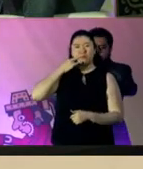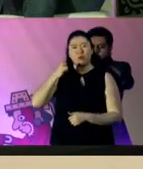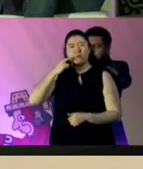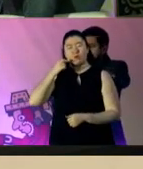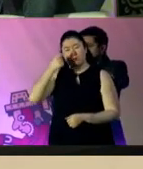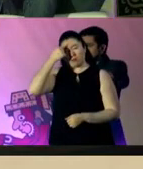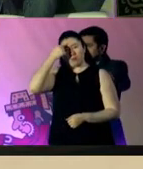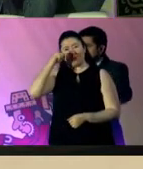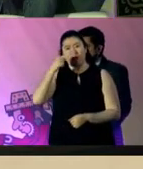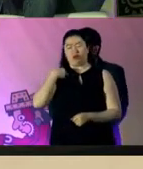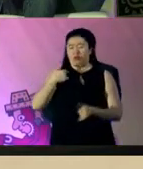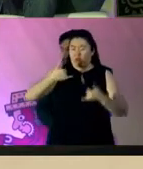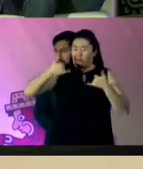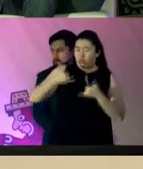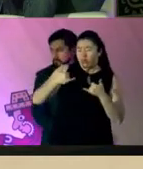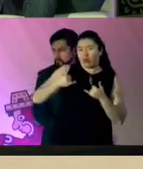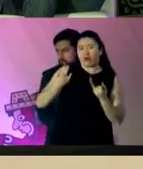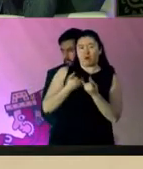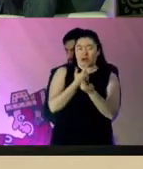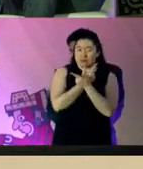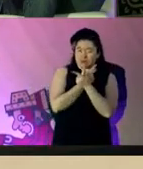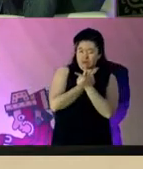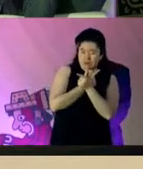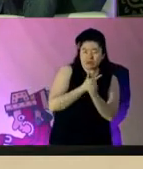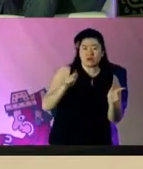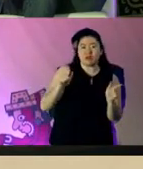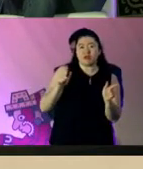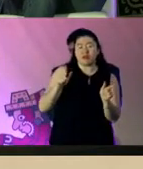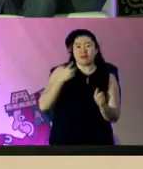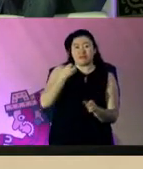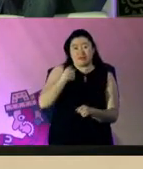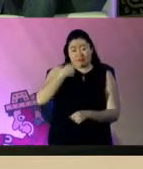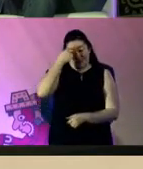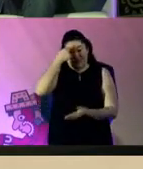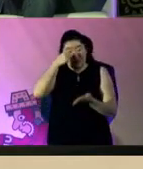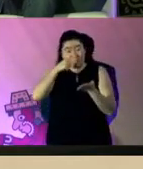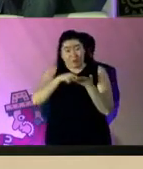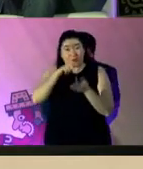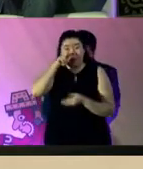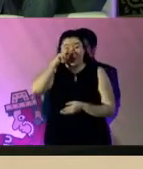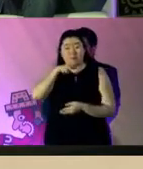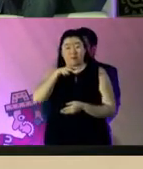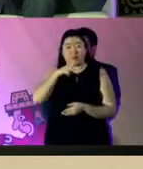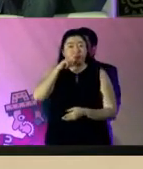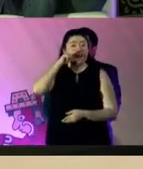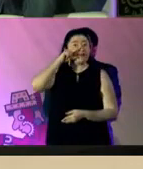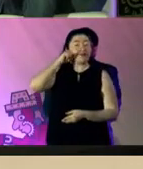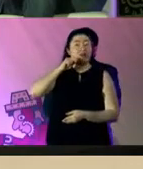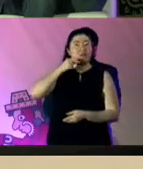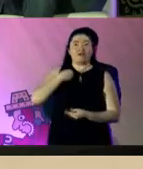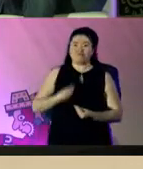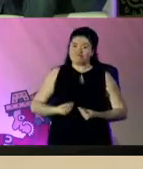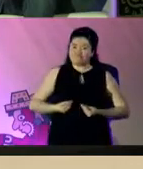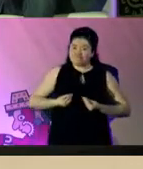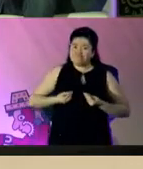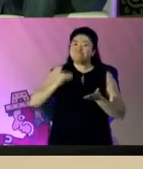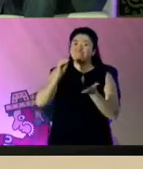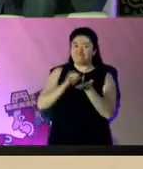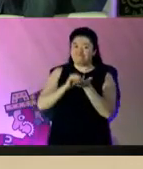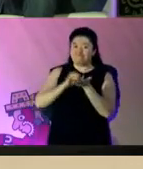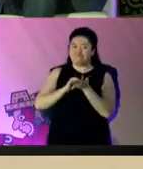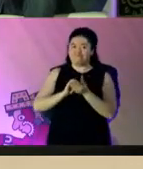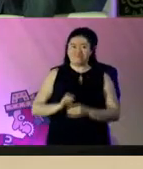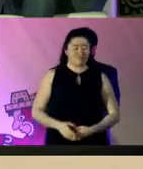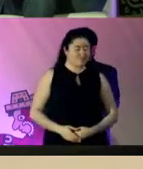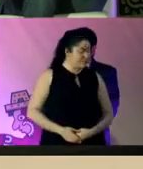como un símbolo libertario y por eso me parece que emiliano zapata sigue vivo y por